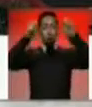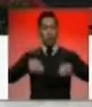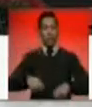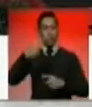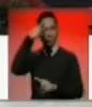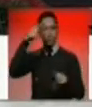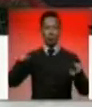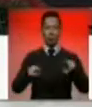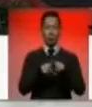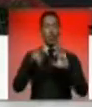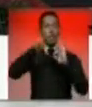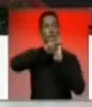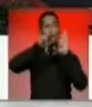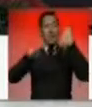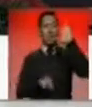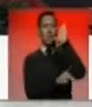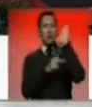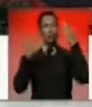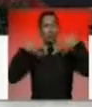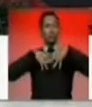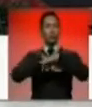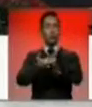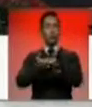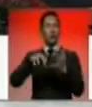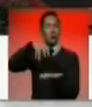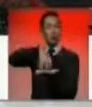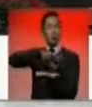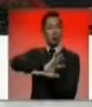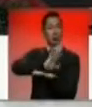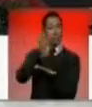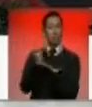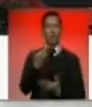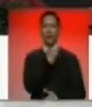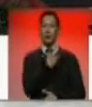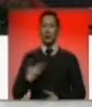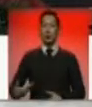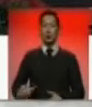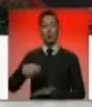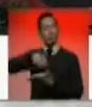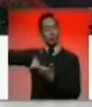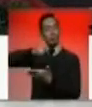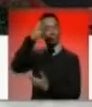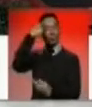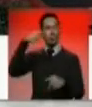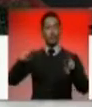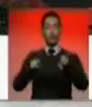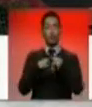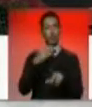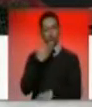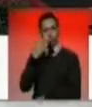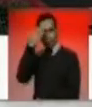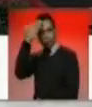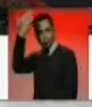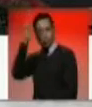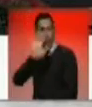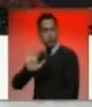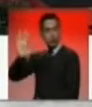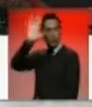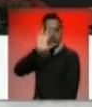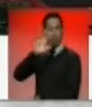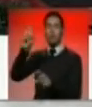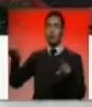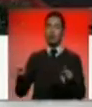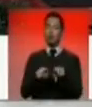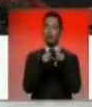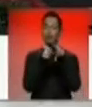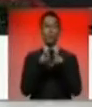interparlamentario que firmó la presidenta de la Asamblea Nacional, Gabriela Rivadeneira, con su par de los Emiratos Árabes Unidos en el marco de la Cumbre de Mujeres